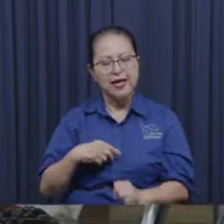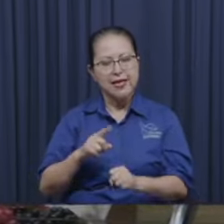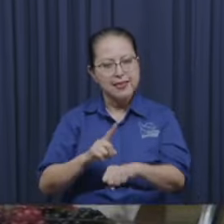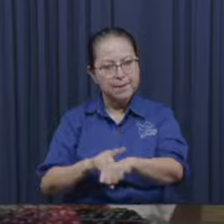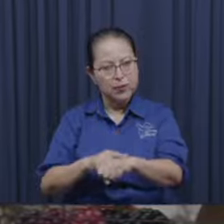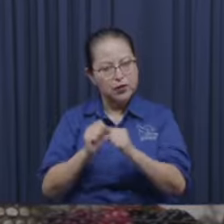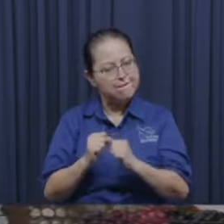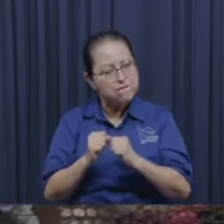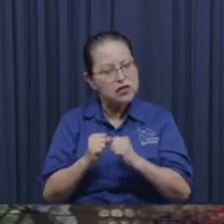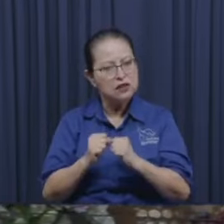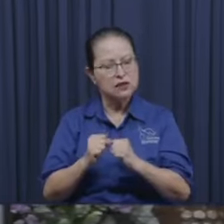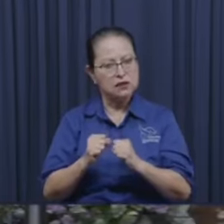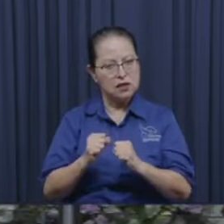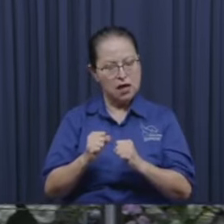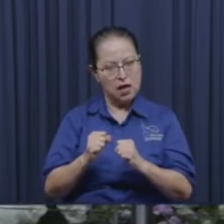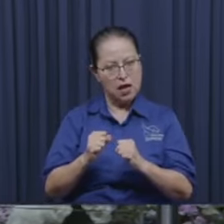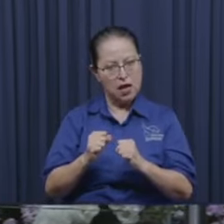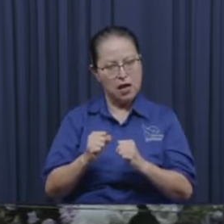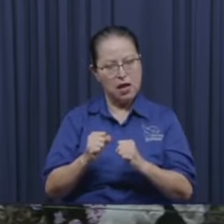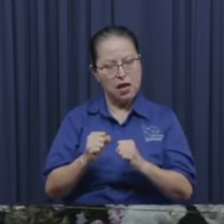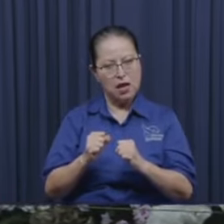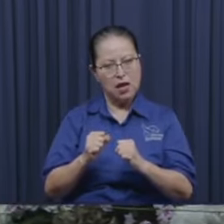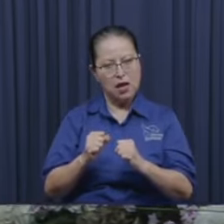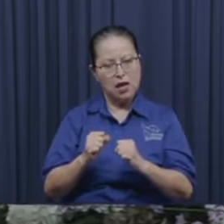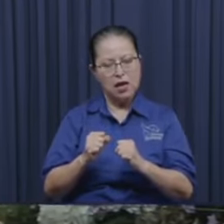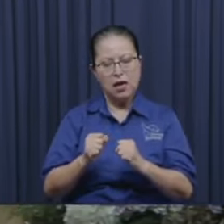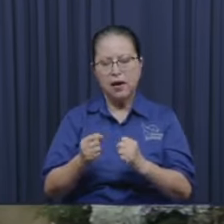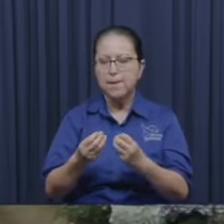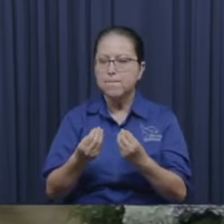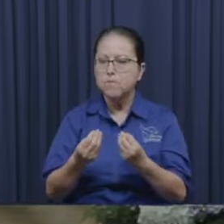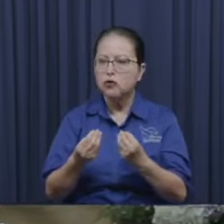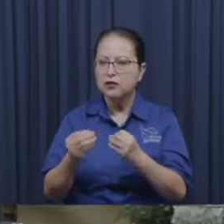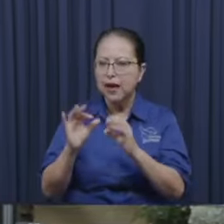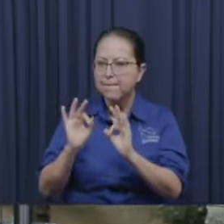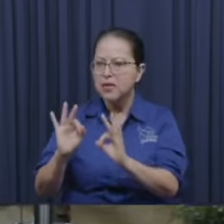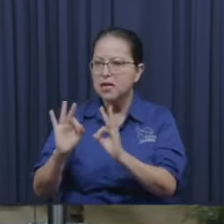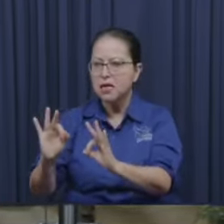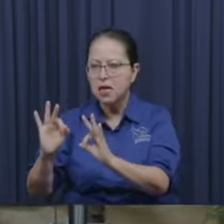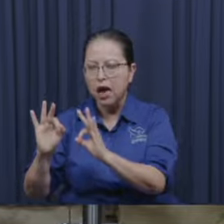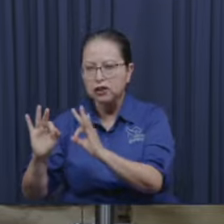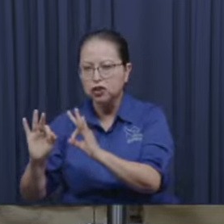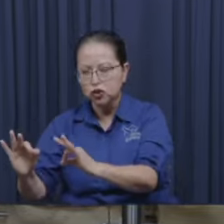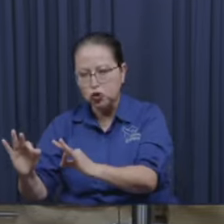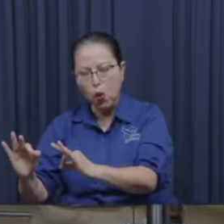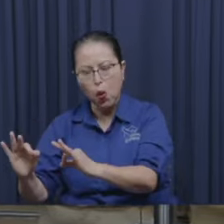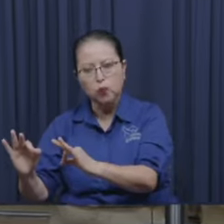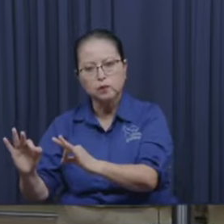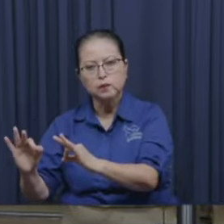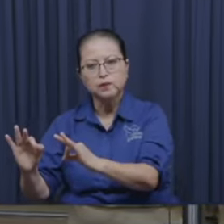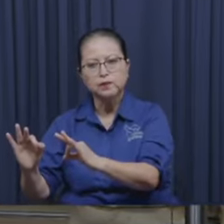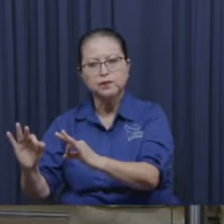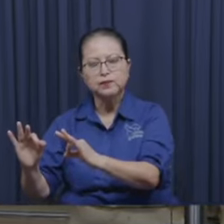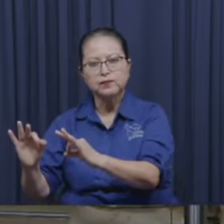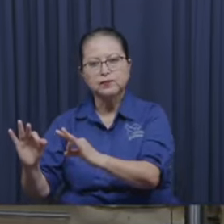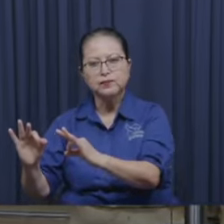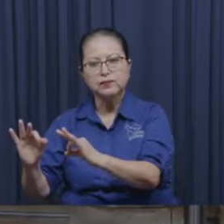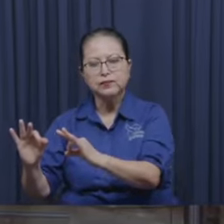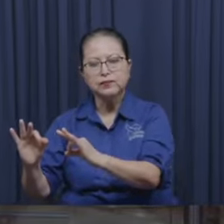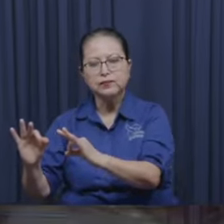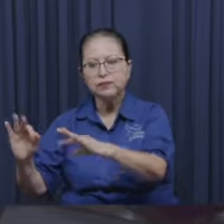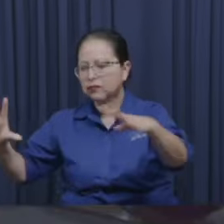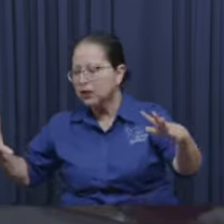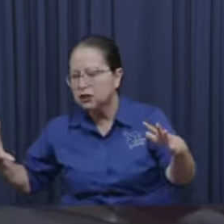porque muchísimo muchísima predicación que se da alrededor del mundo va siendo